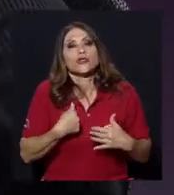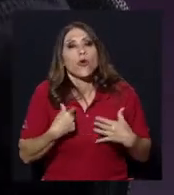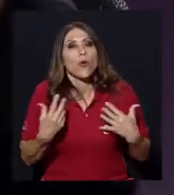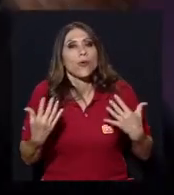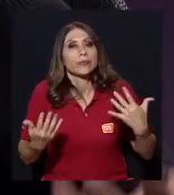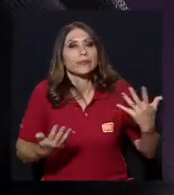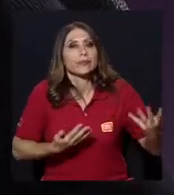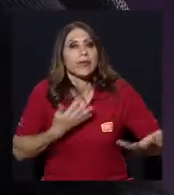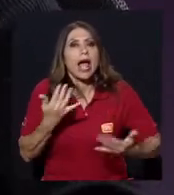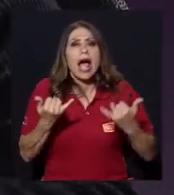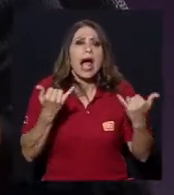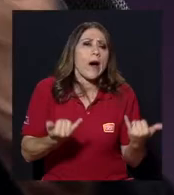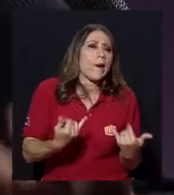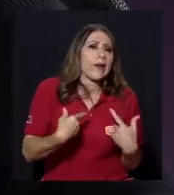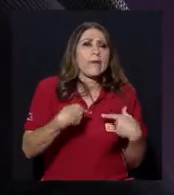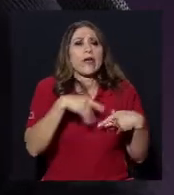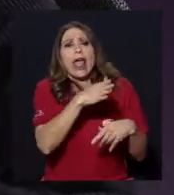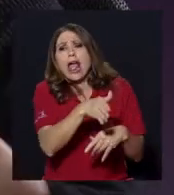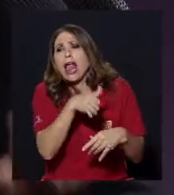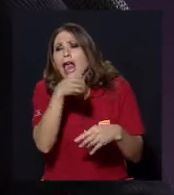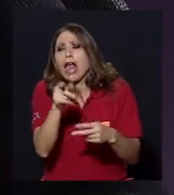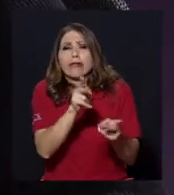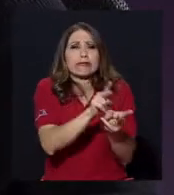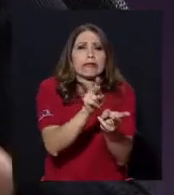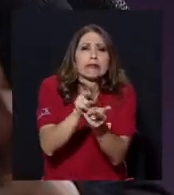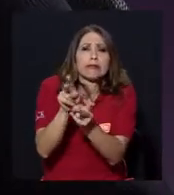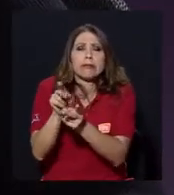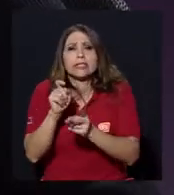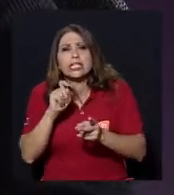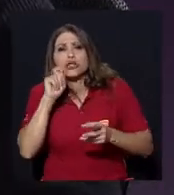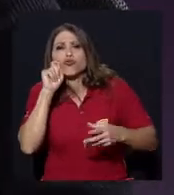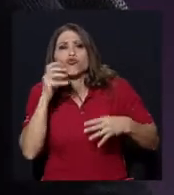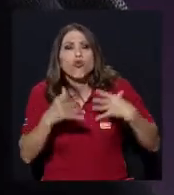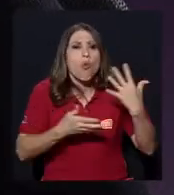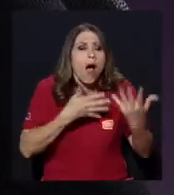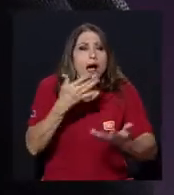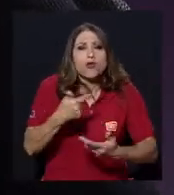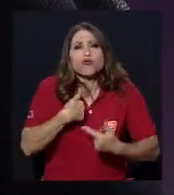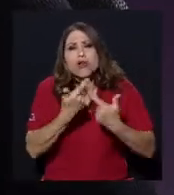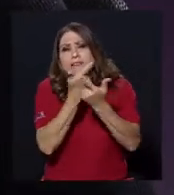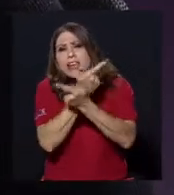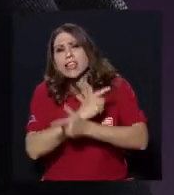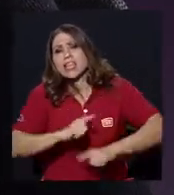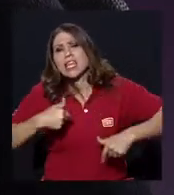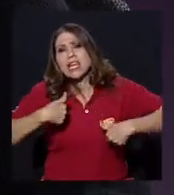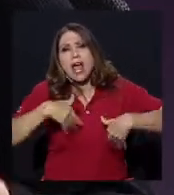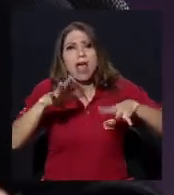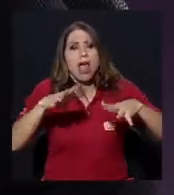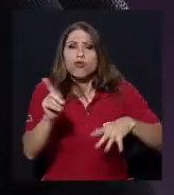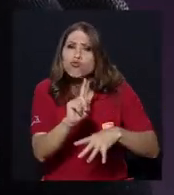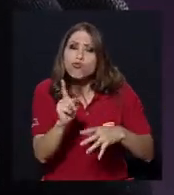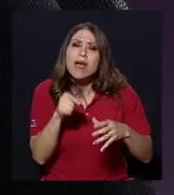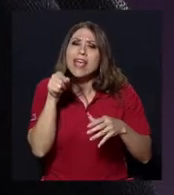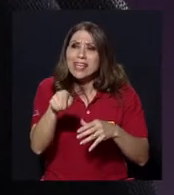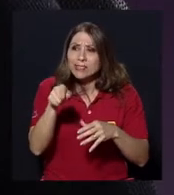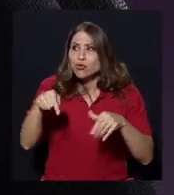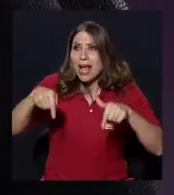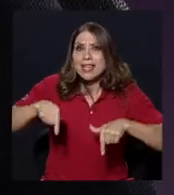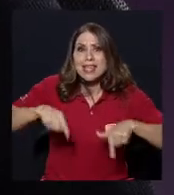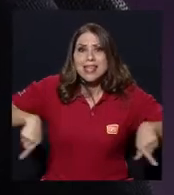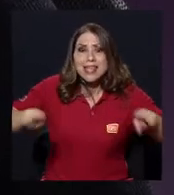lujuriosa y que voy, digamos, a convertirme en una persona libertina. Es decir, yo creo que esos son los prejuicios que hay aquí. Derechos